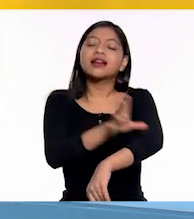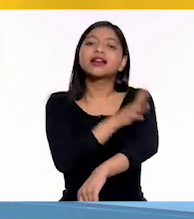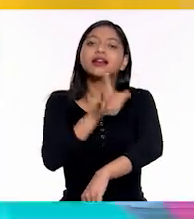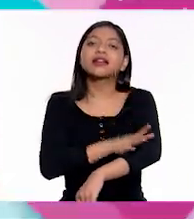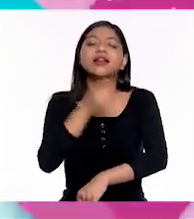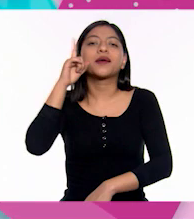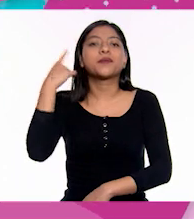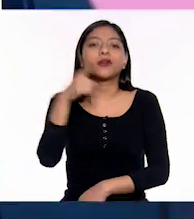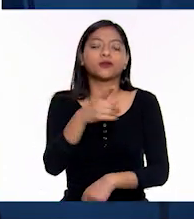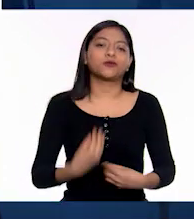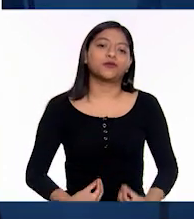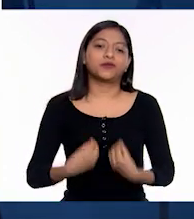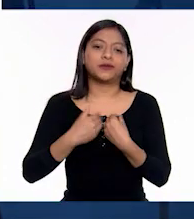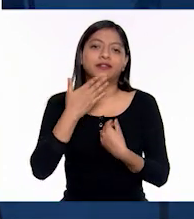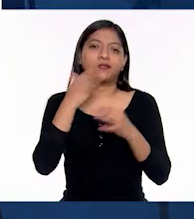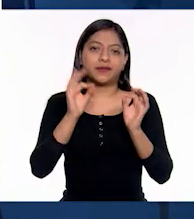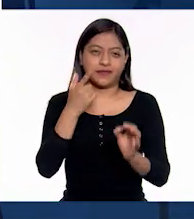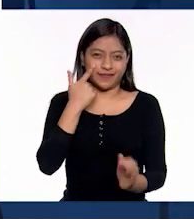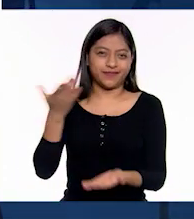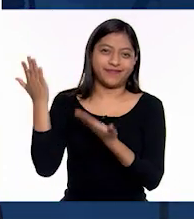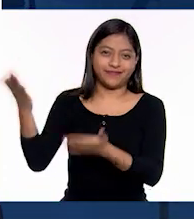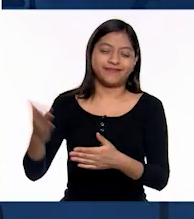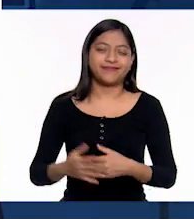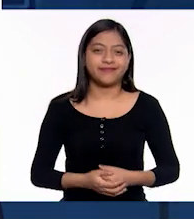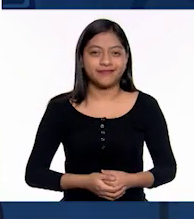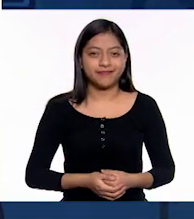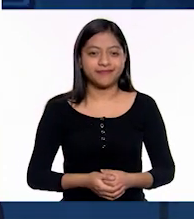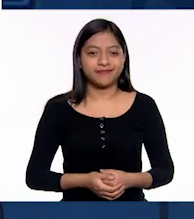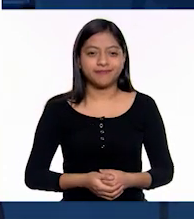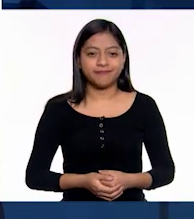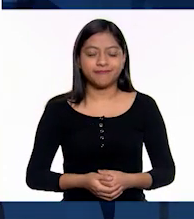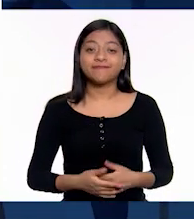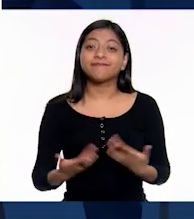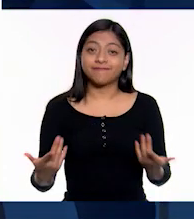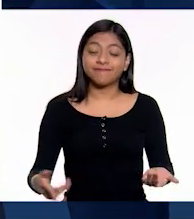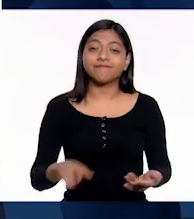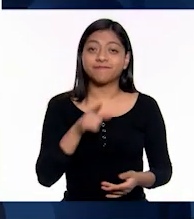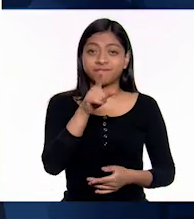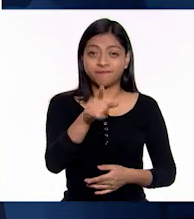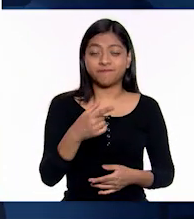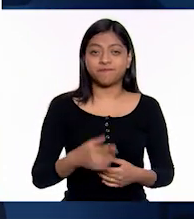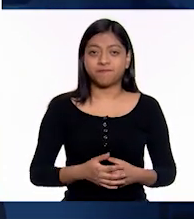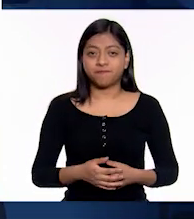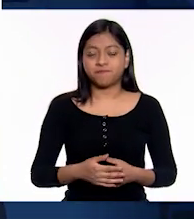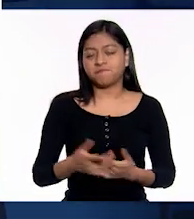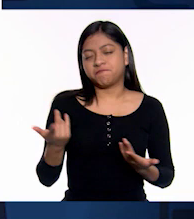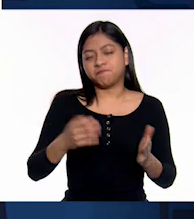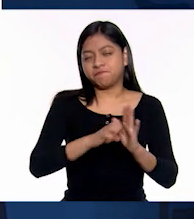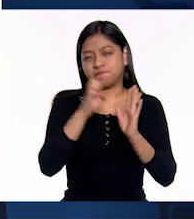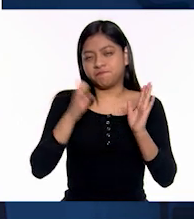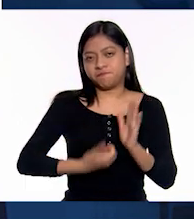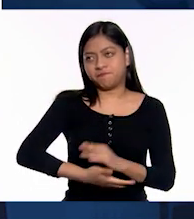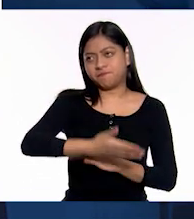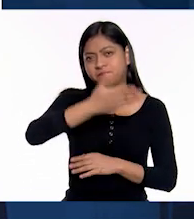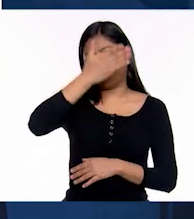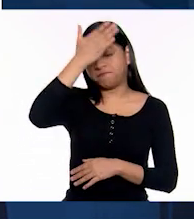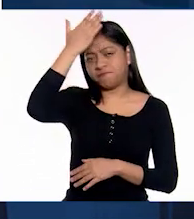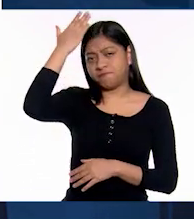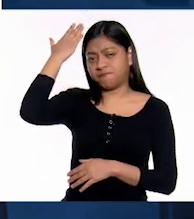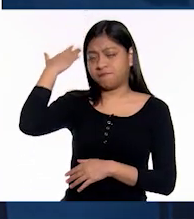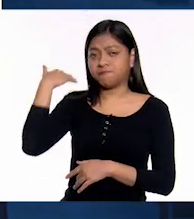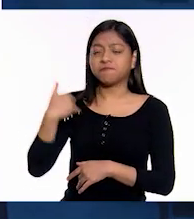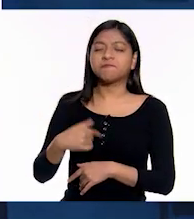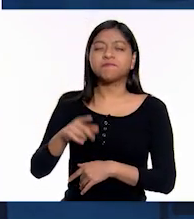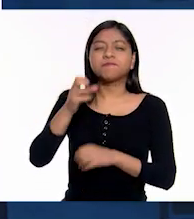funcionando y realizando muchas funciones. Sí, una persona que vivió en la antigüedad viviera todo lo que tenemos